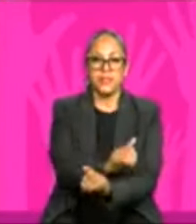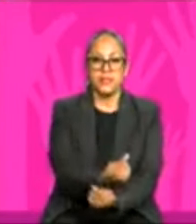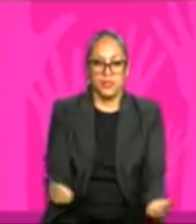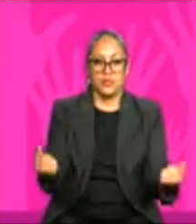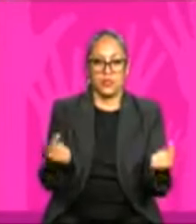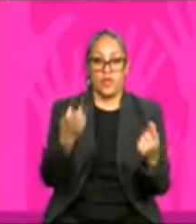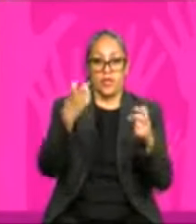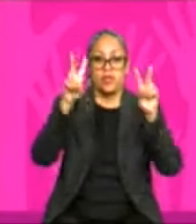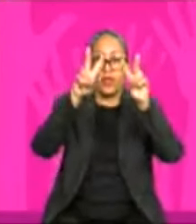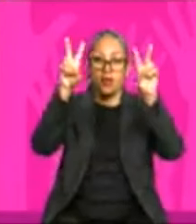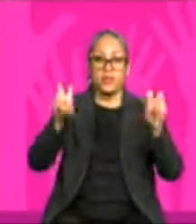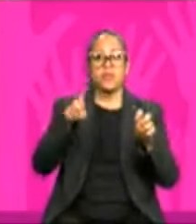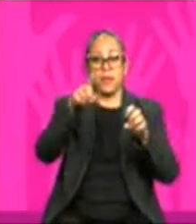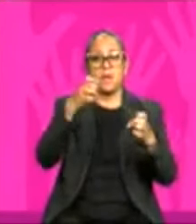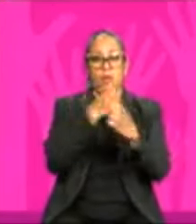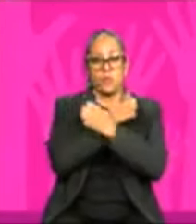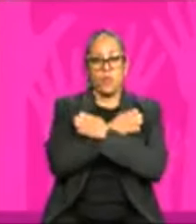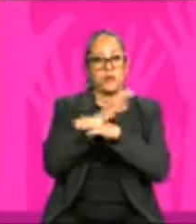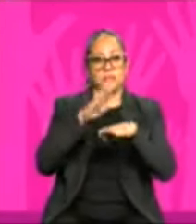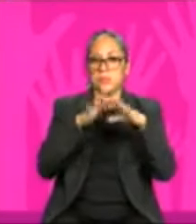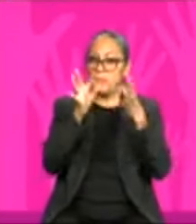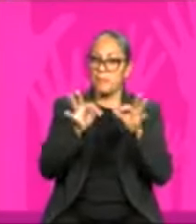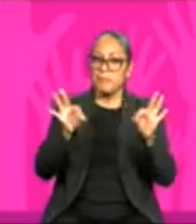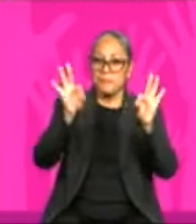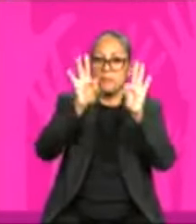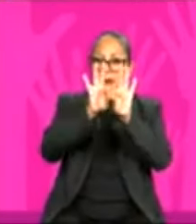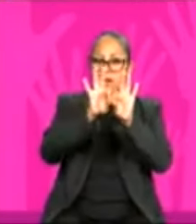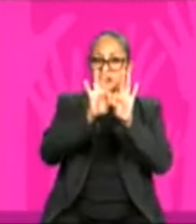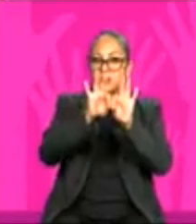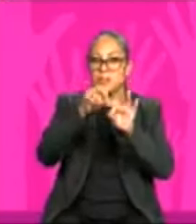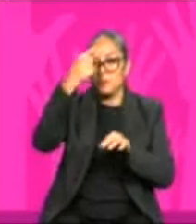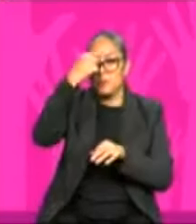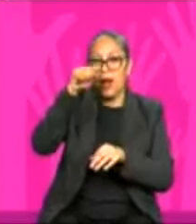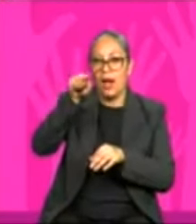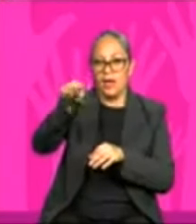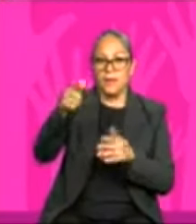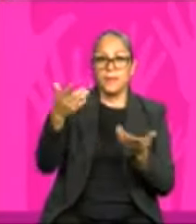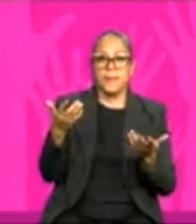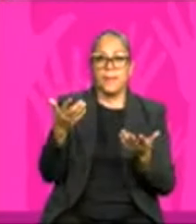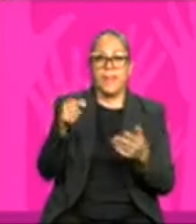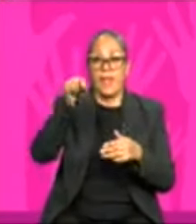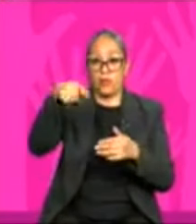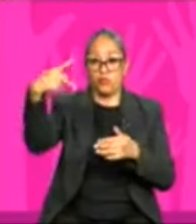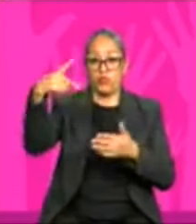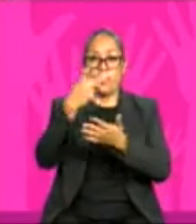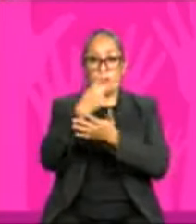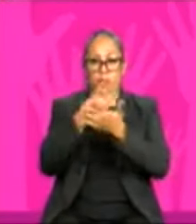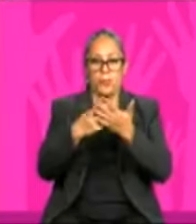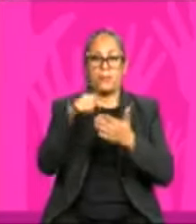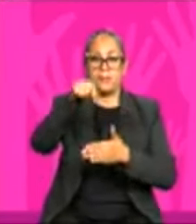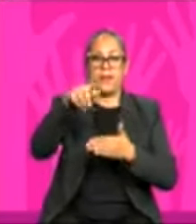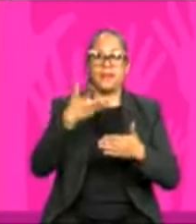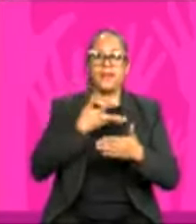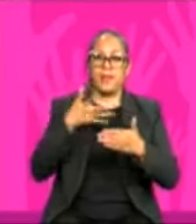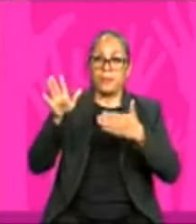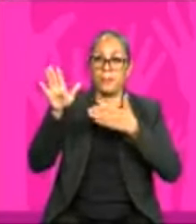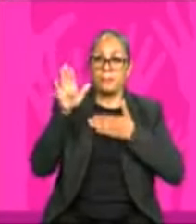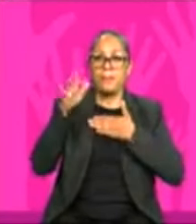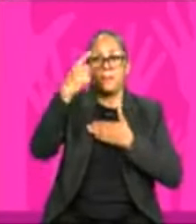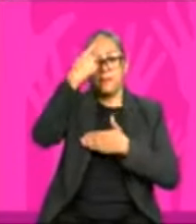tema educativo para ella es fundamental y ella, dentro de su programa, se ha comprometido a tener